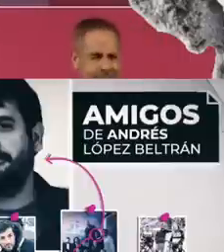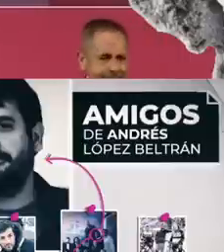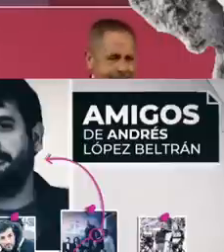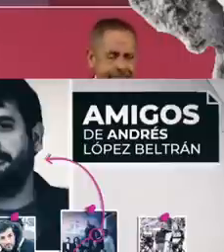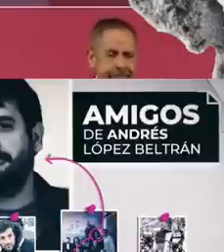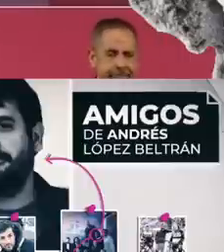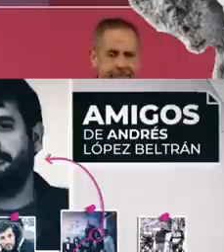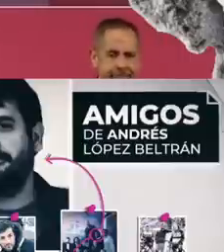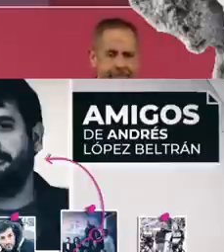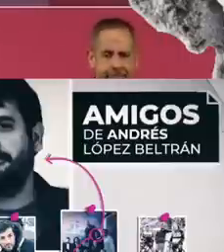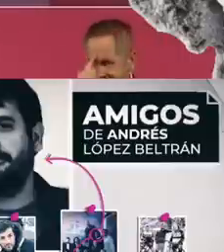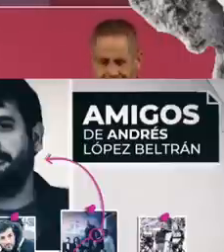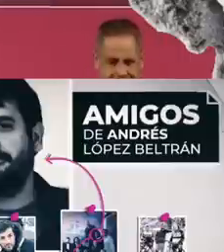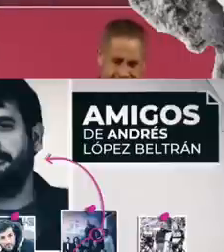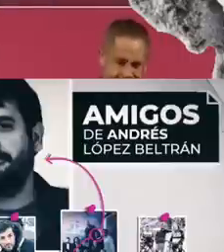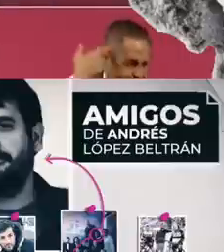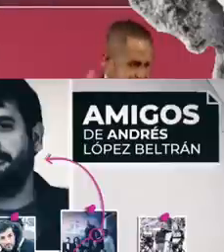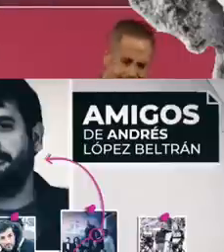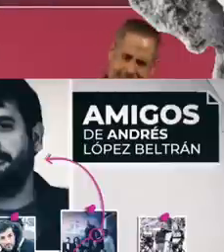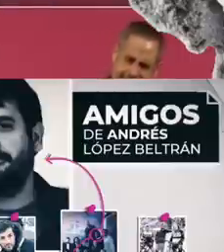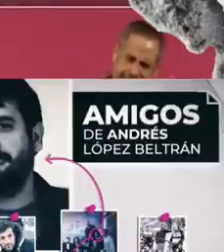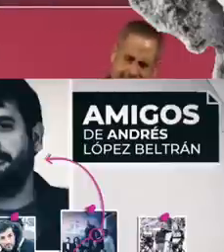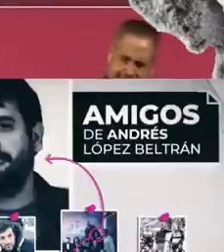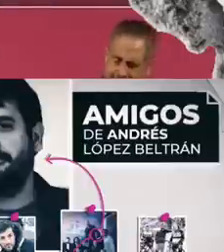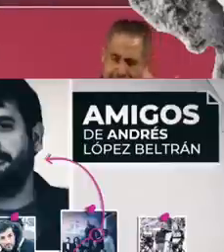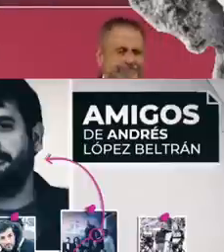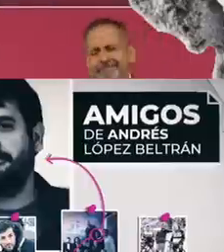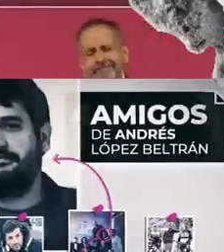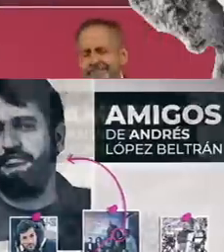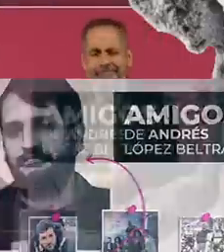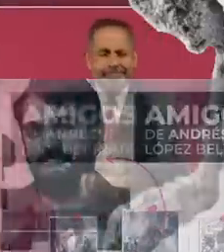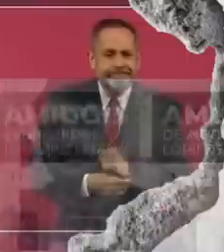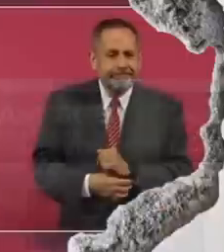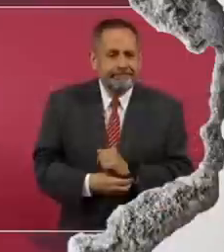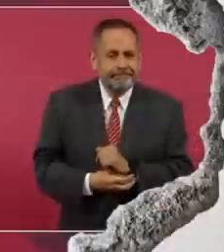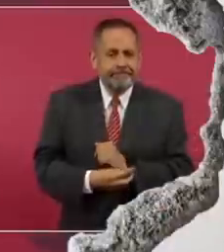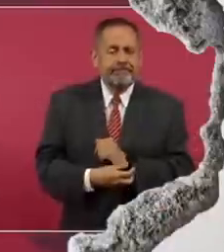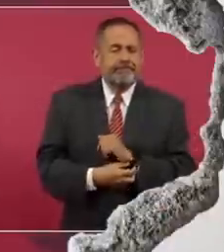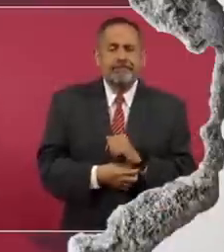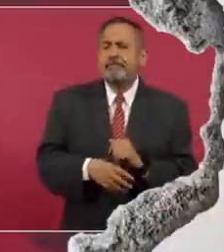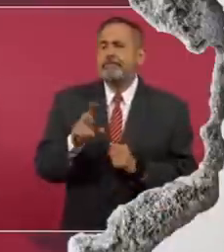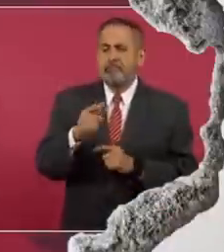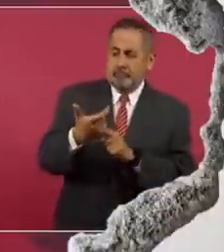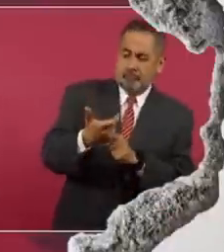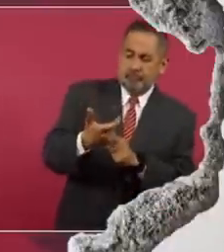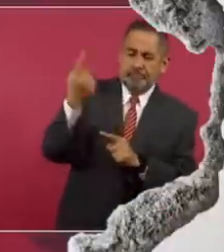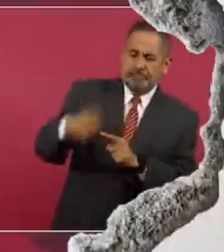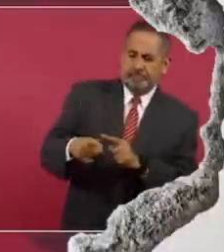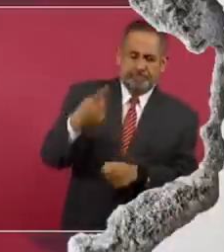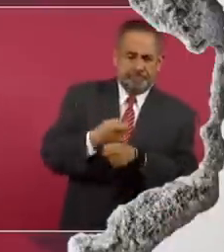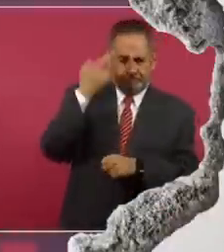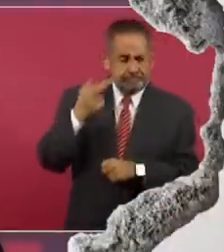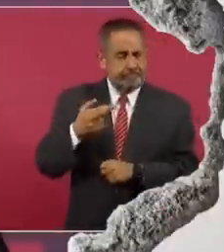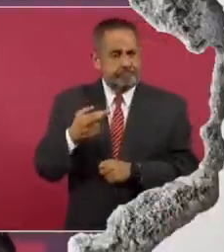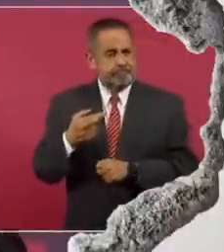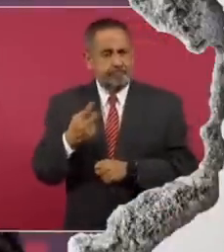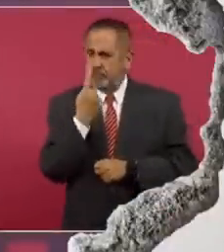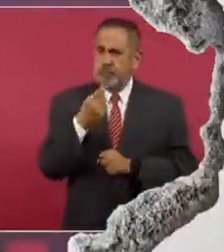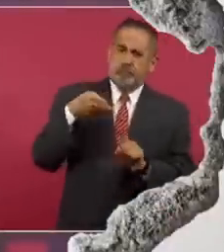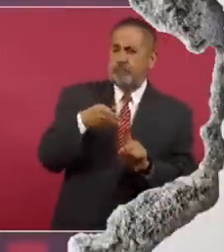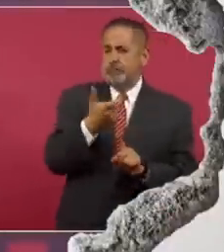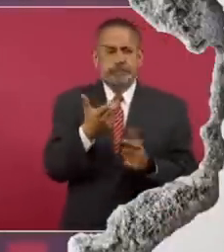elevar a rango supremo el dinero, no pensar que es el poderoso caballero don dinero y